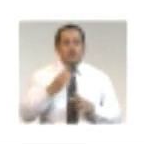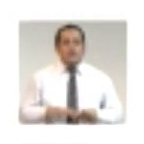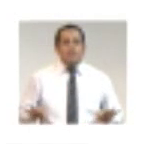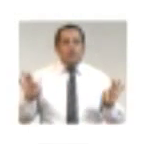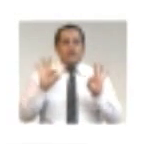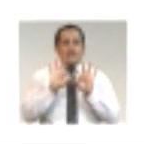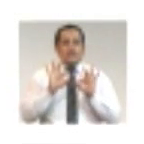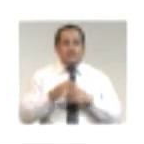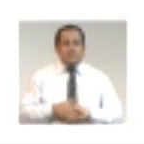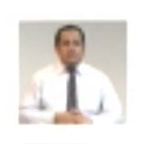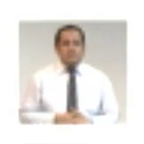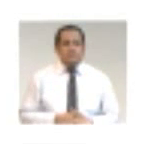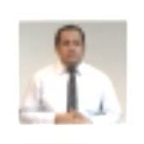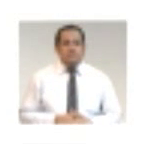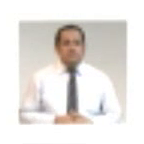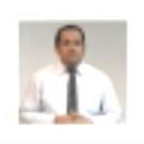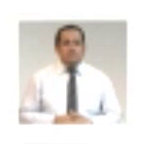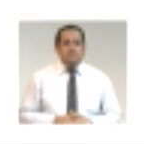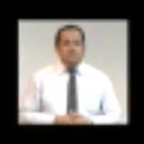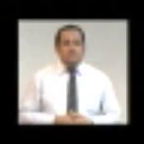derecho fundamental.